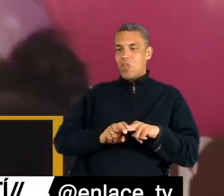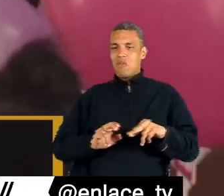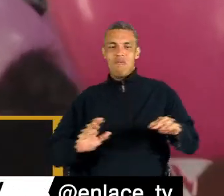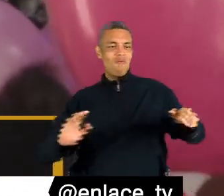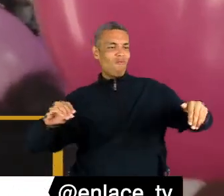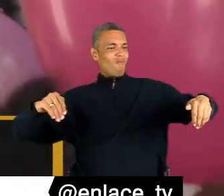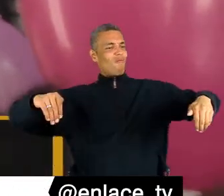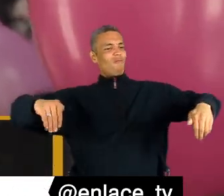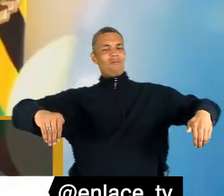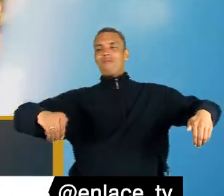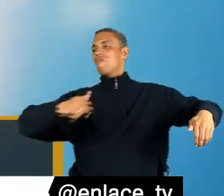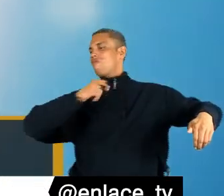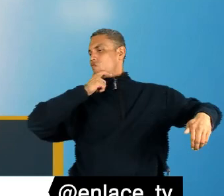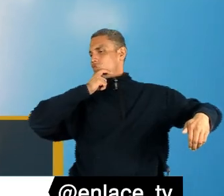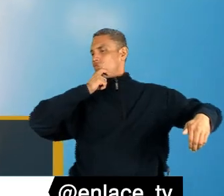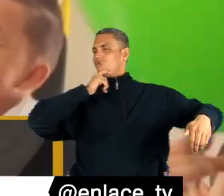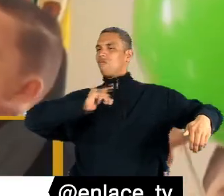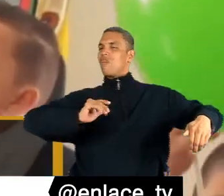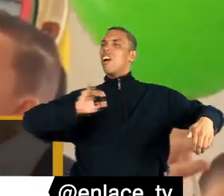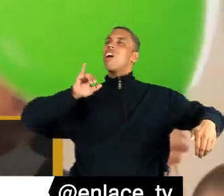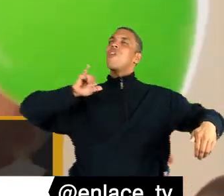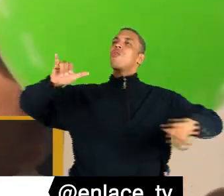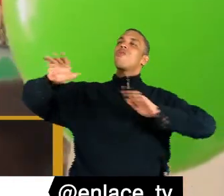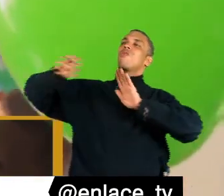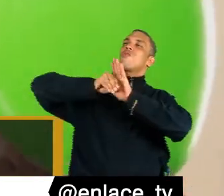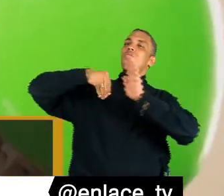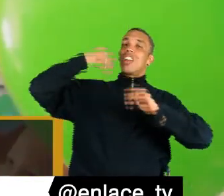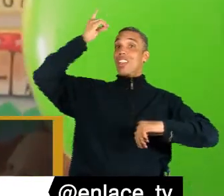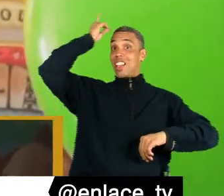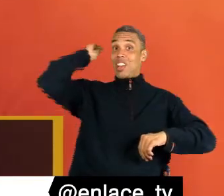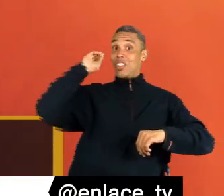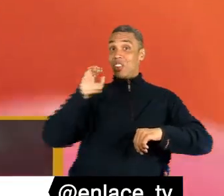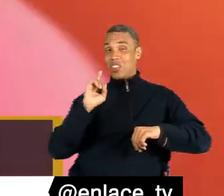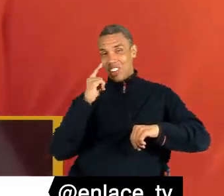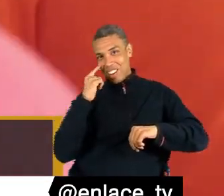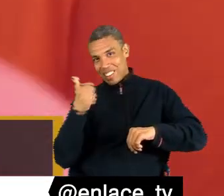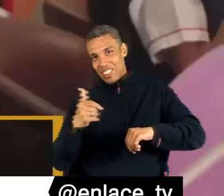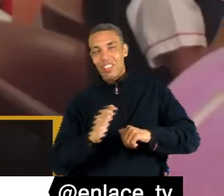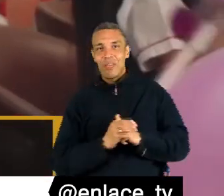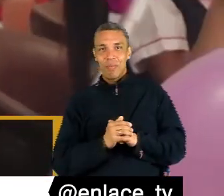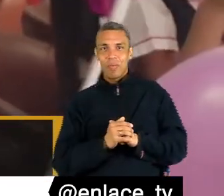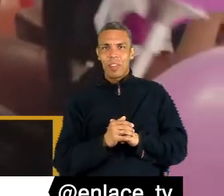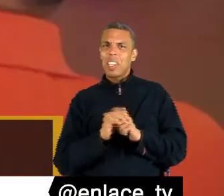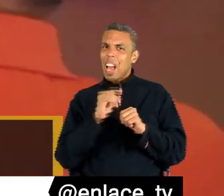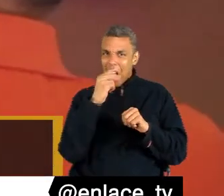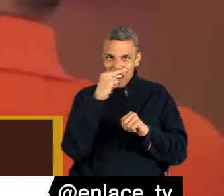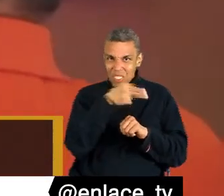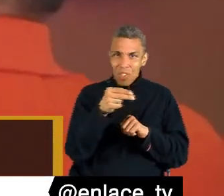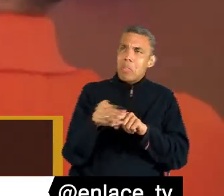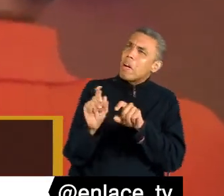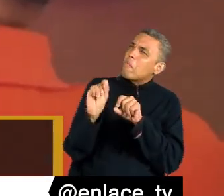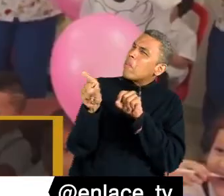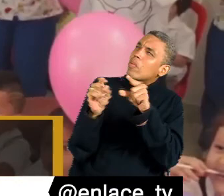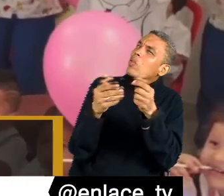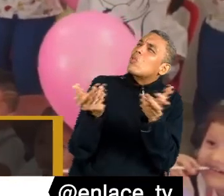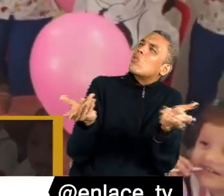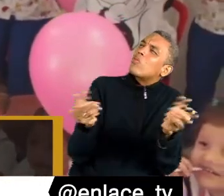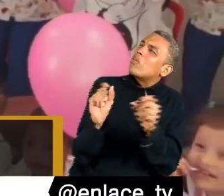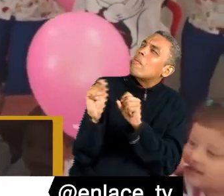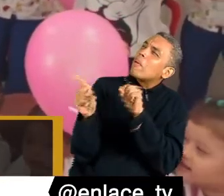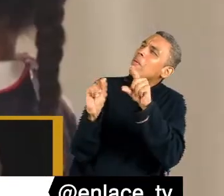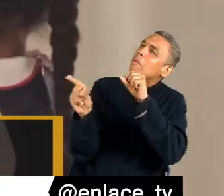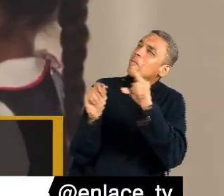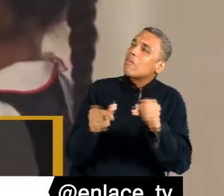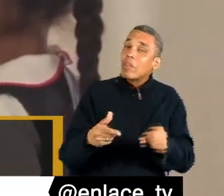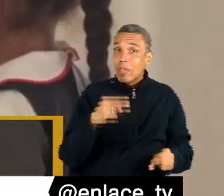menores hicieron preguntas al primer mandatario de Barranca Bermeja sobre cómo funciona la administración. Así se celebró el mes de la niñez con